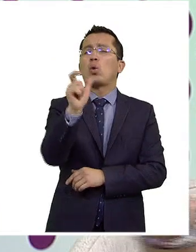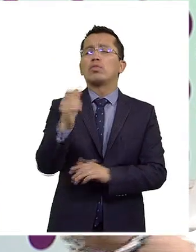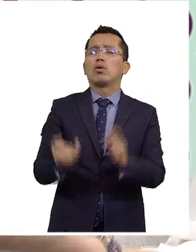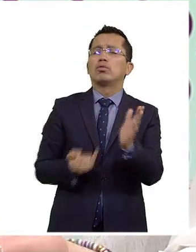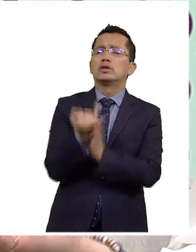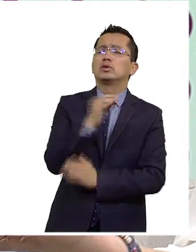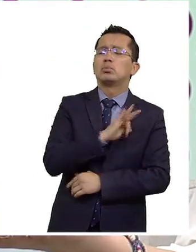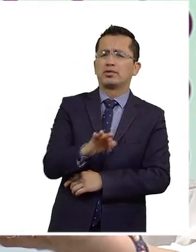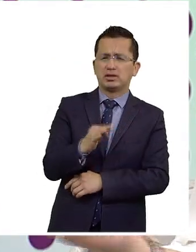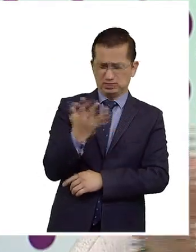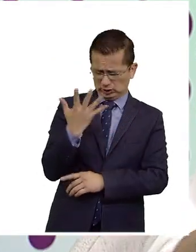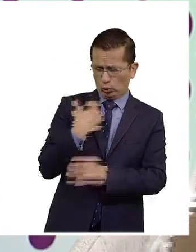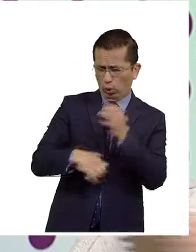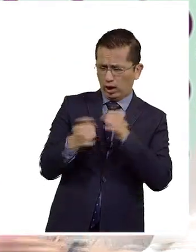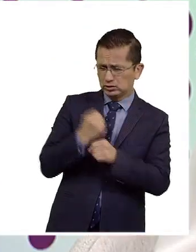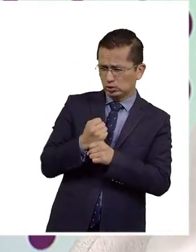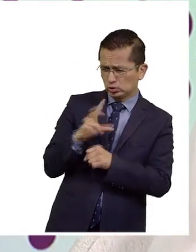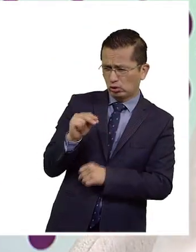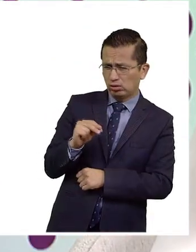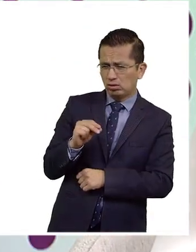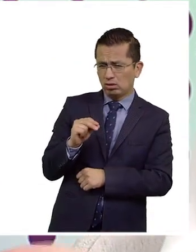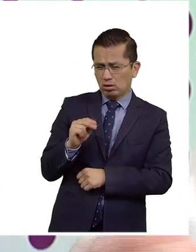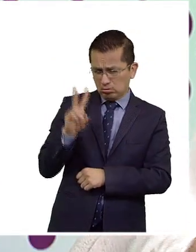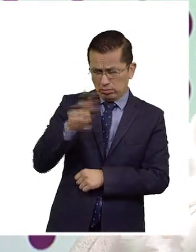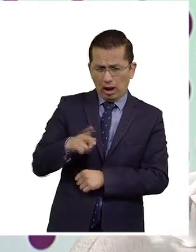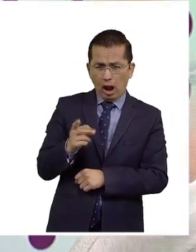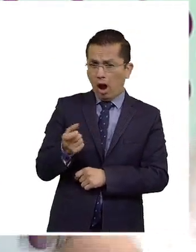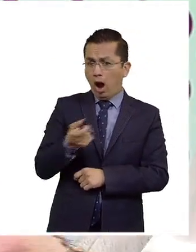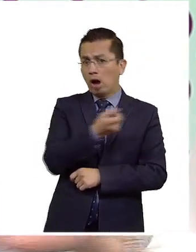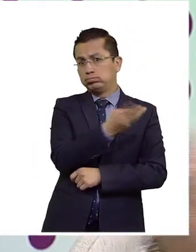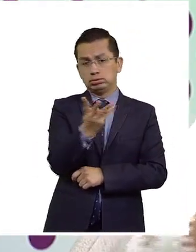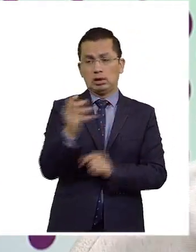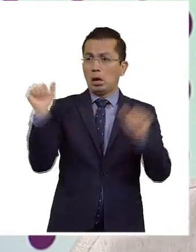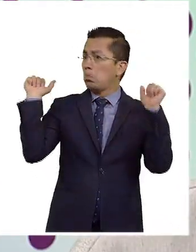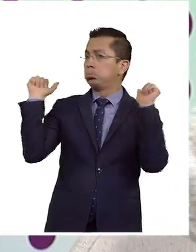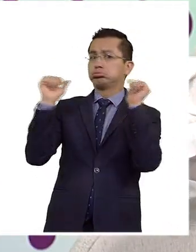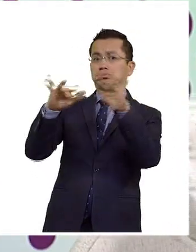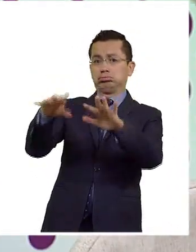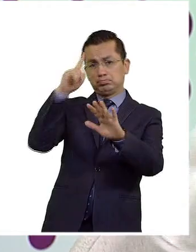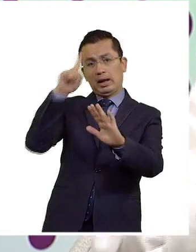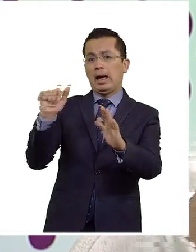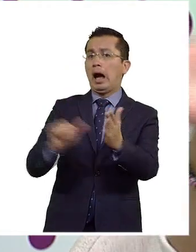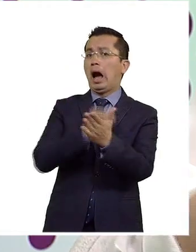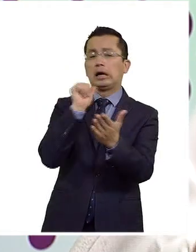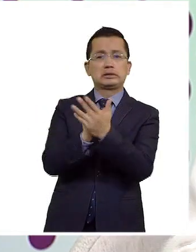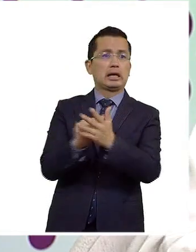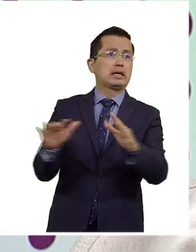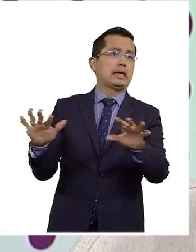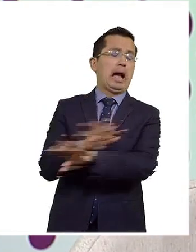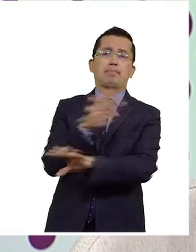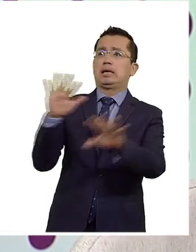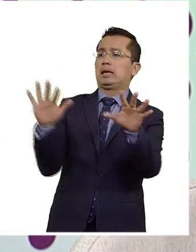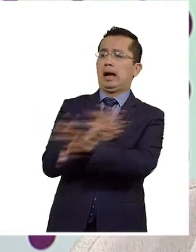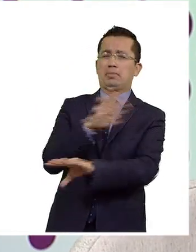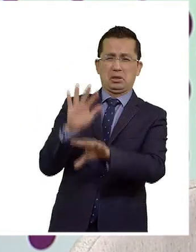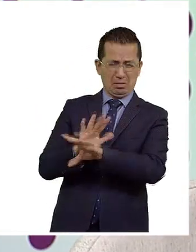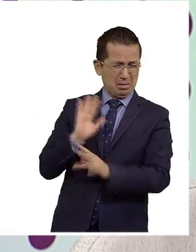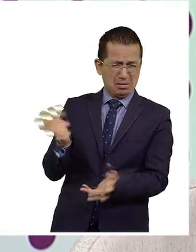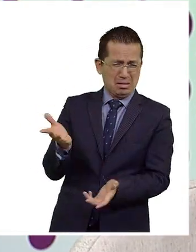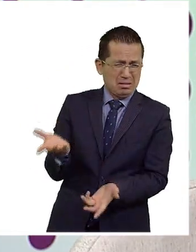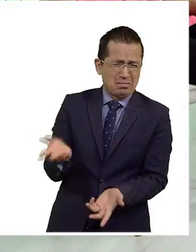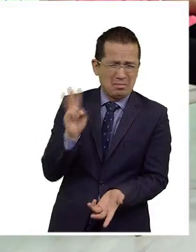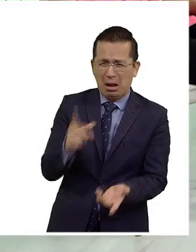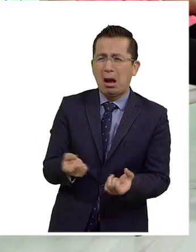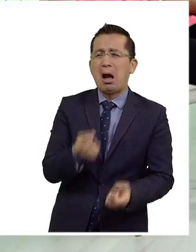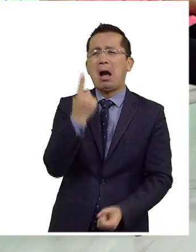Sí, años 2015. pueden realizar sus cambios de actas. Y no Por ha vía habido administrativa. tal corredera de personas a cambiar su acta de nacimiento.